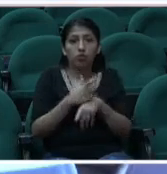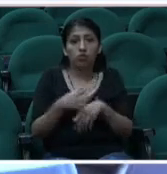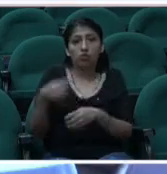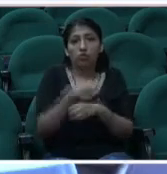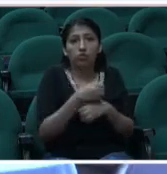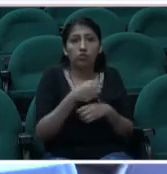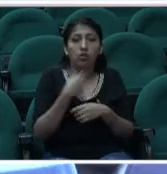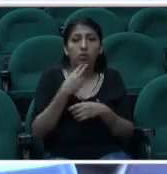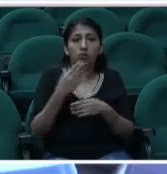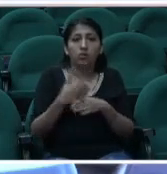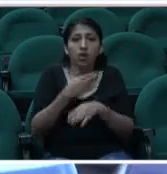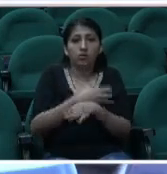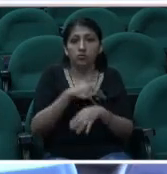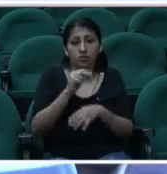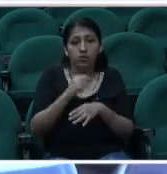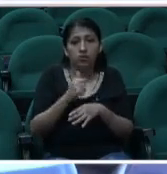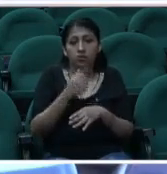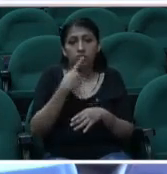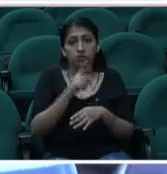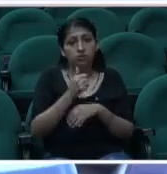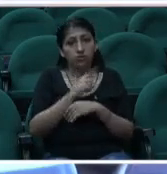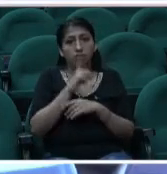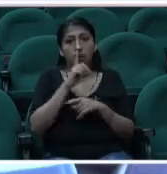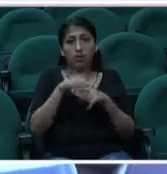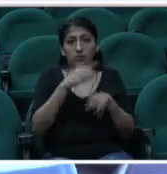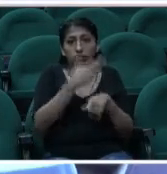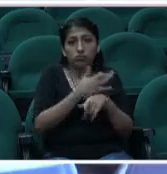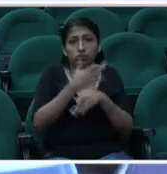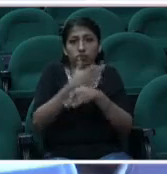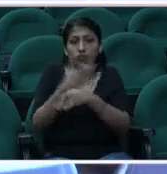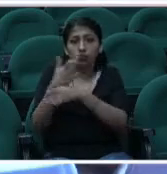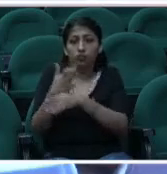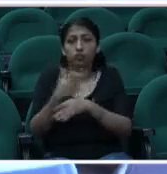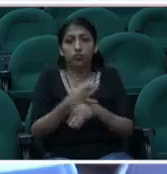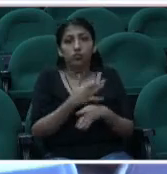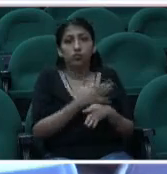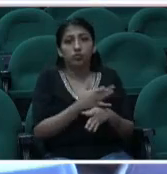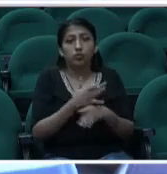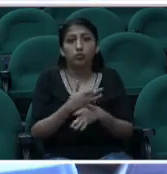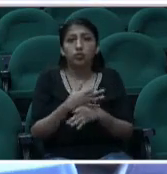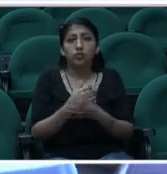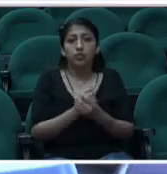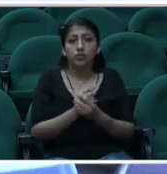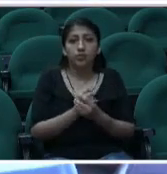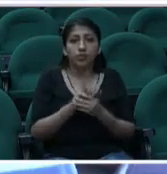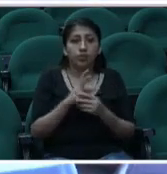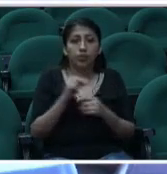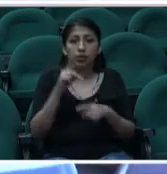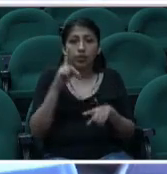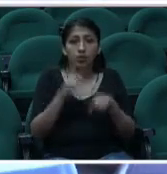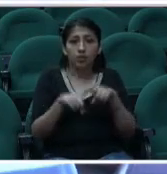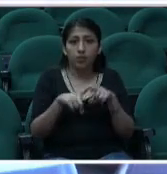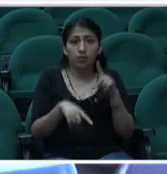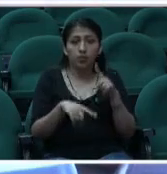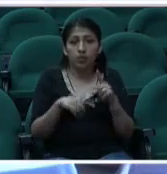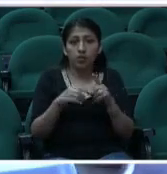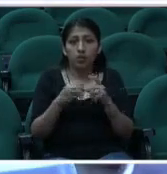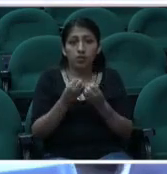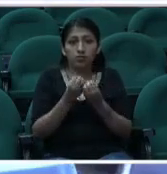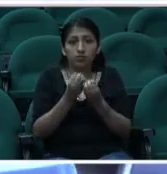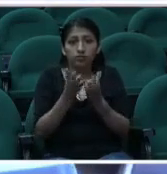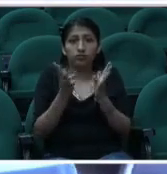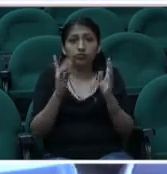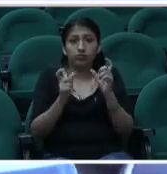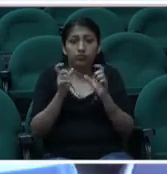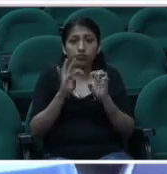menos aún podrán interrumpir mientras otro participante está realizando su exposición no se permitirá aglomeraciones de